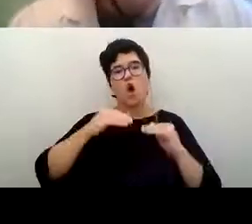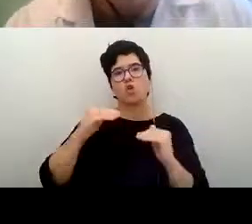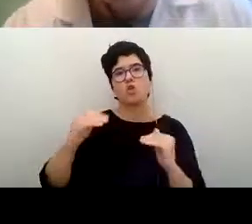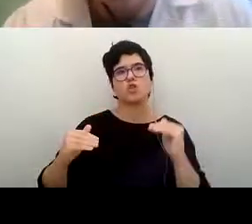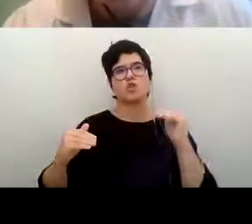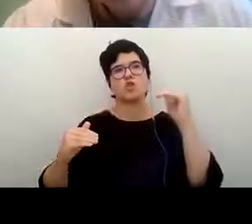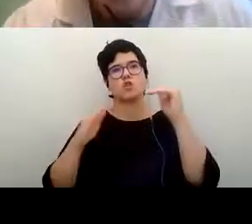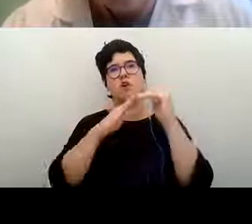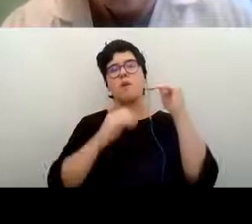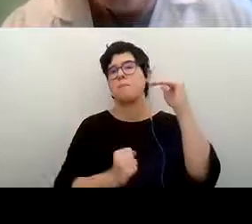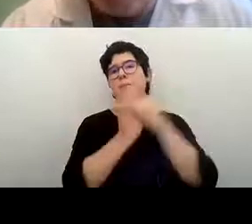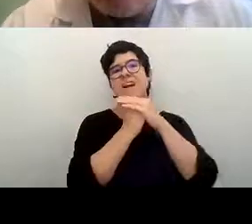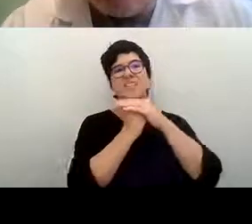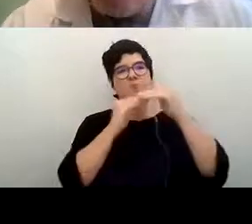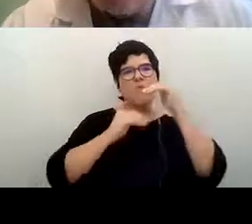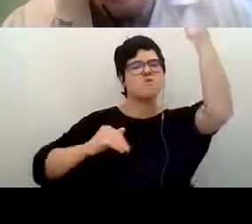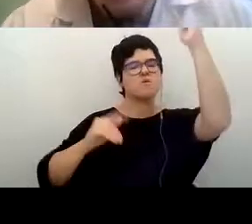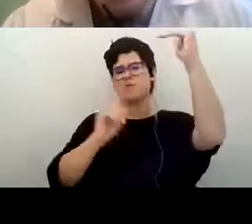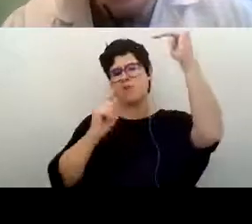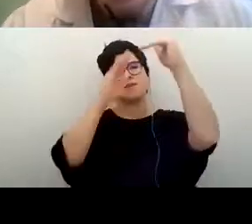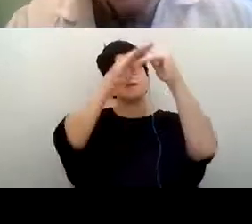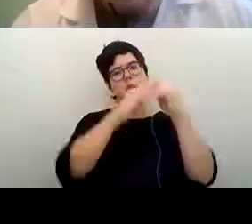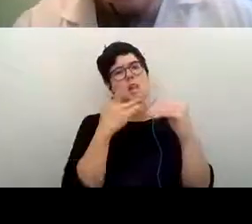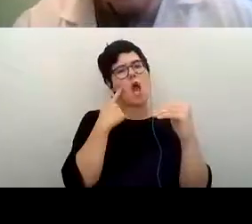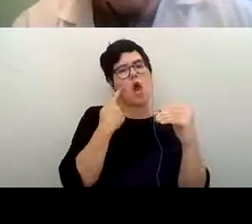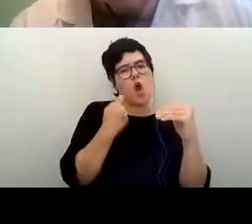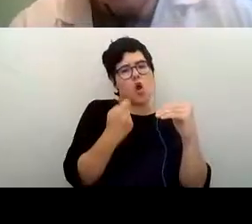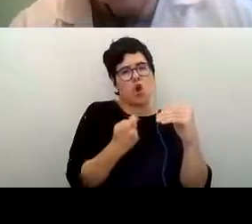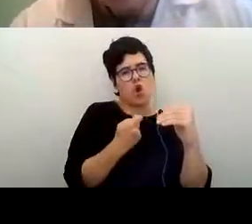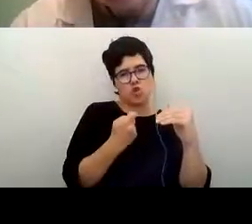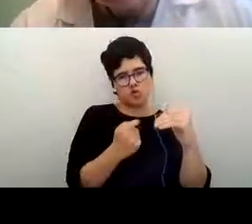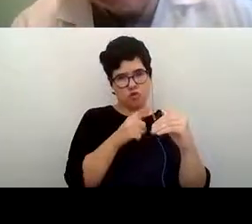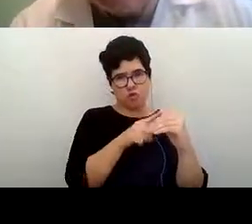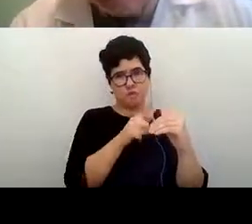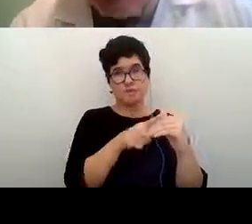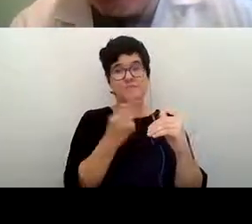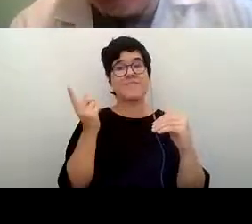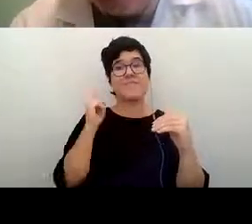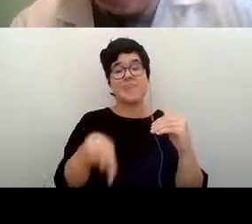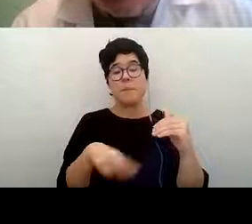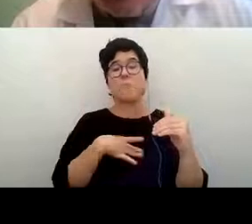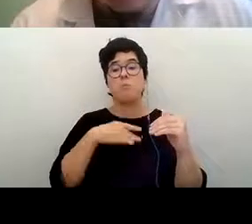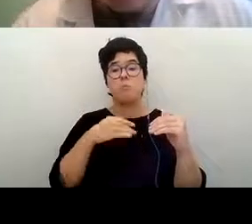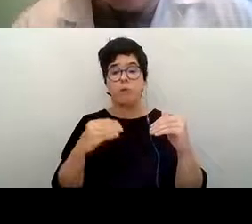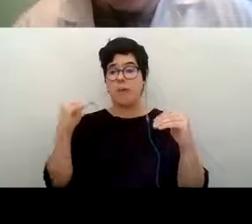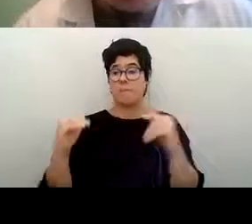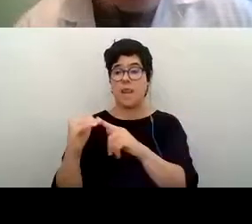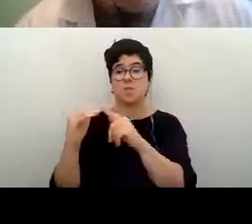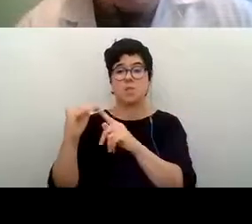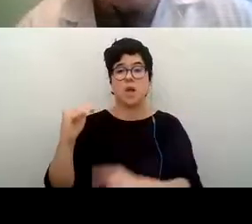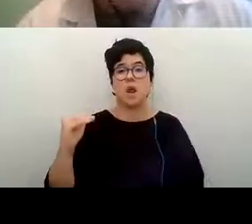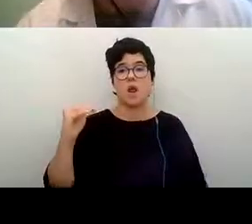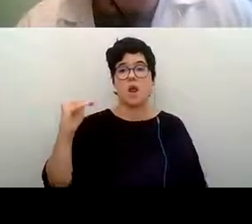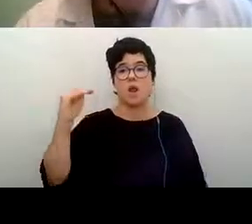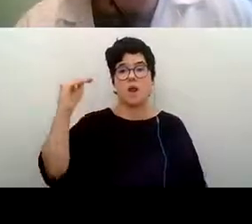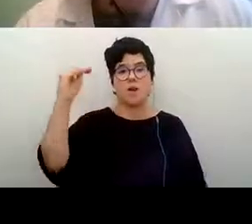libre albedrío. O la otra alternativa es intentar aumentar la cantidad de melatonina, que, como